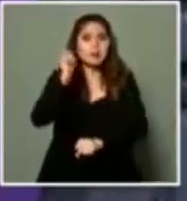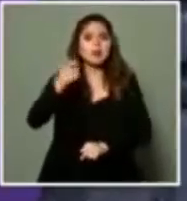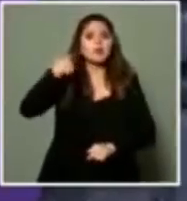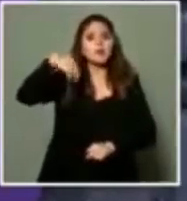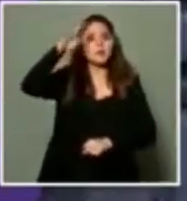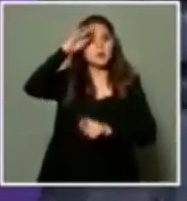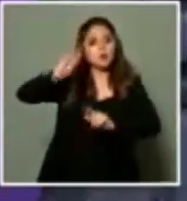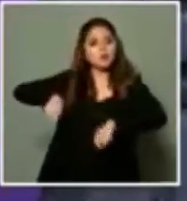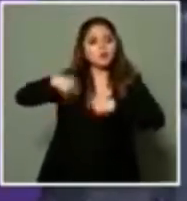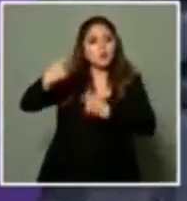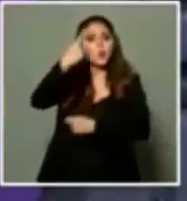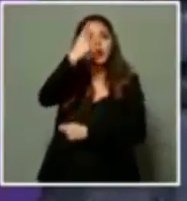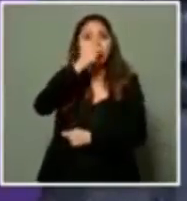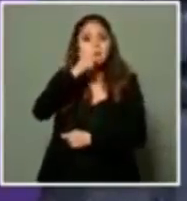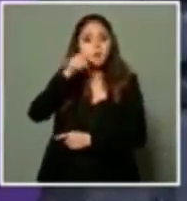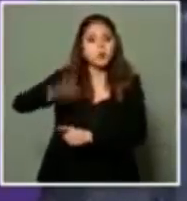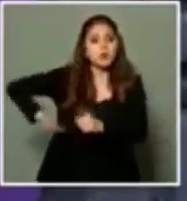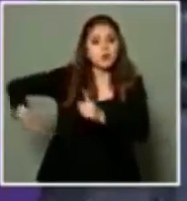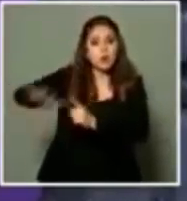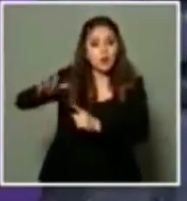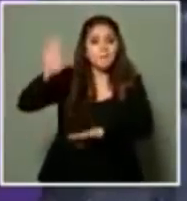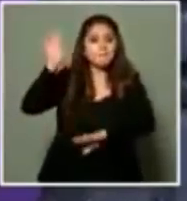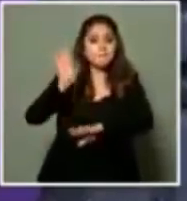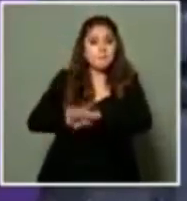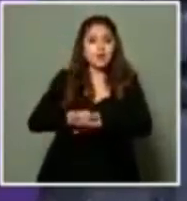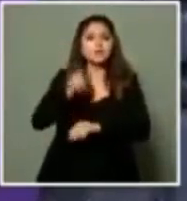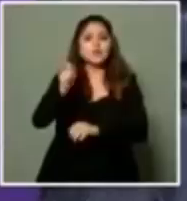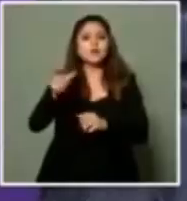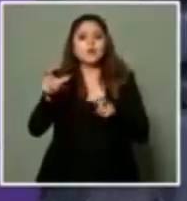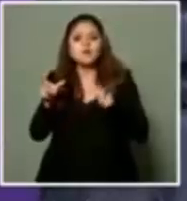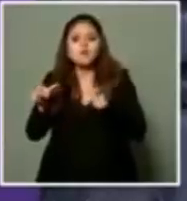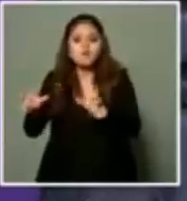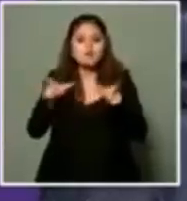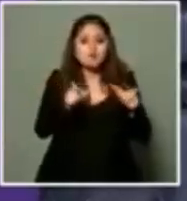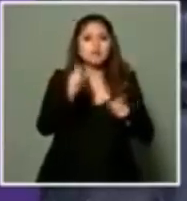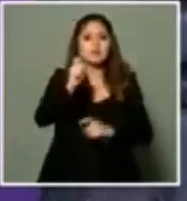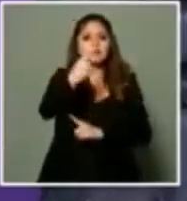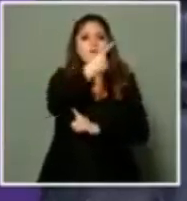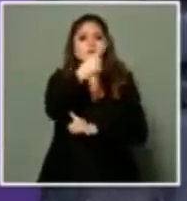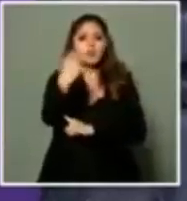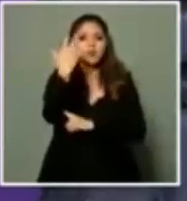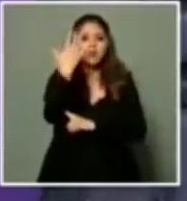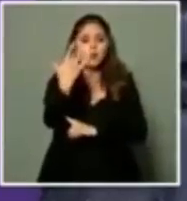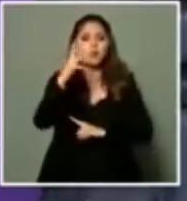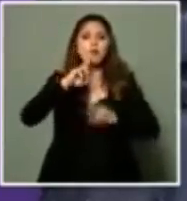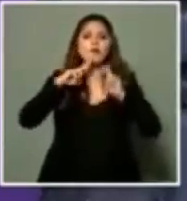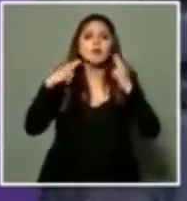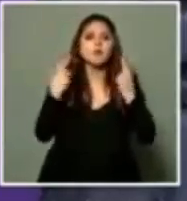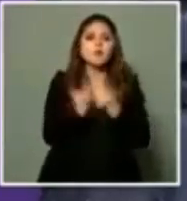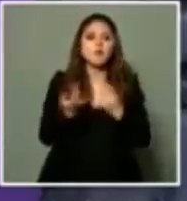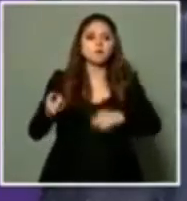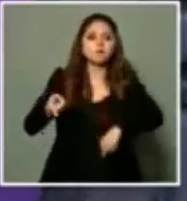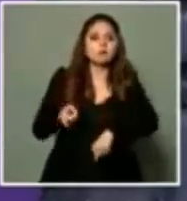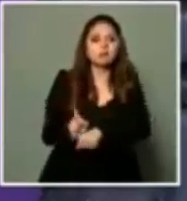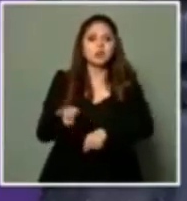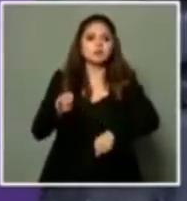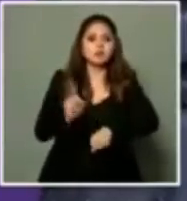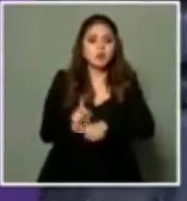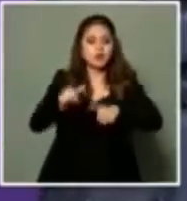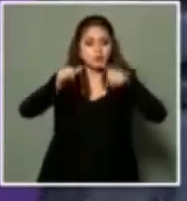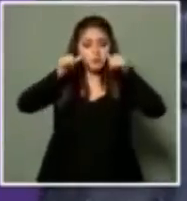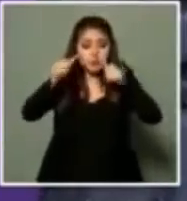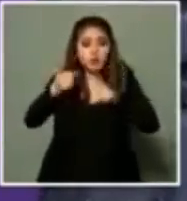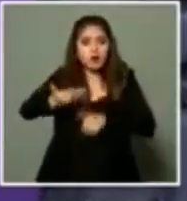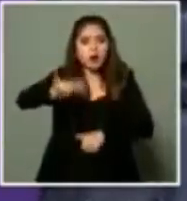colonia, control territorial de la seguridad a través de 150 reuniones diarias para que se actúe